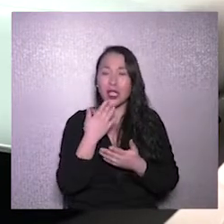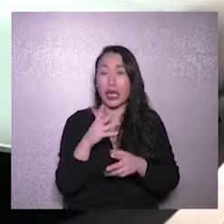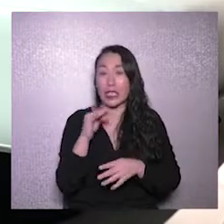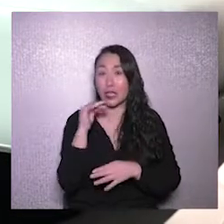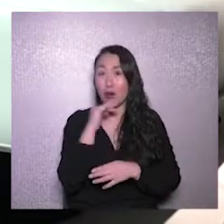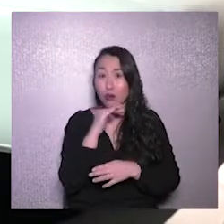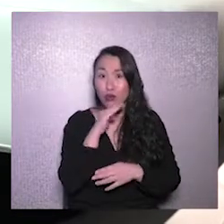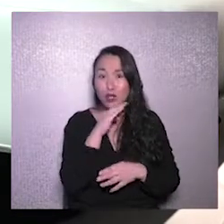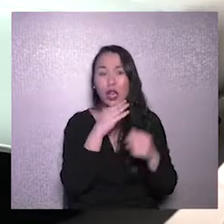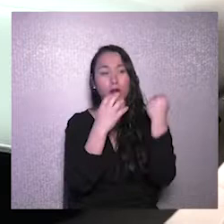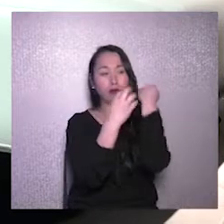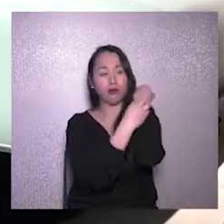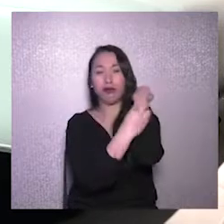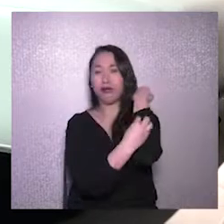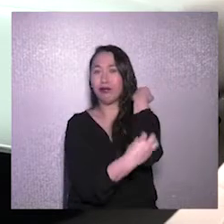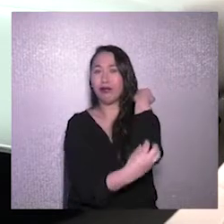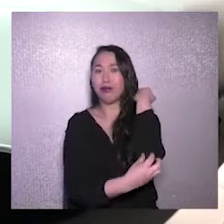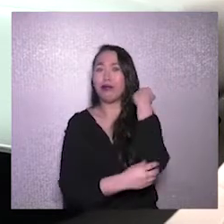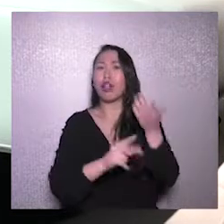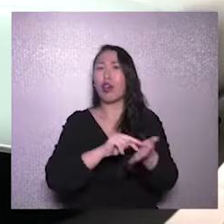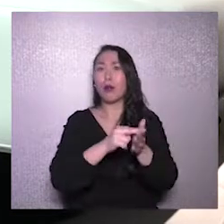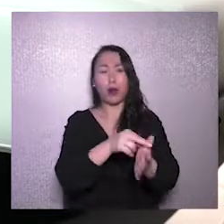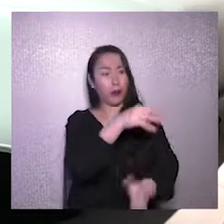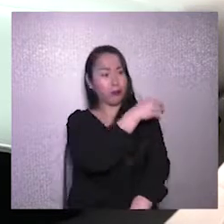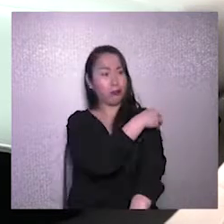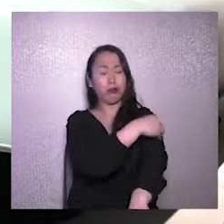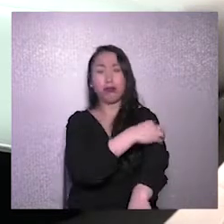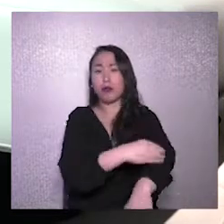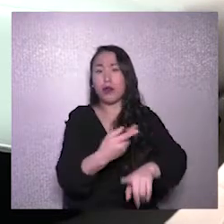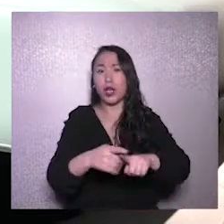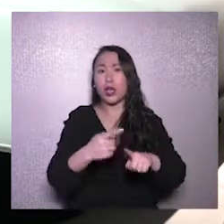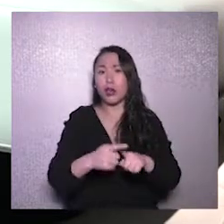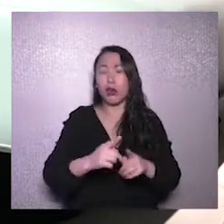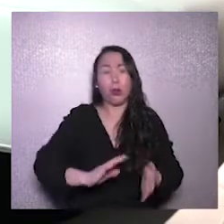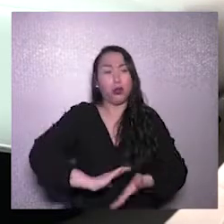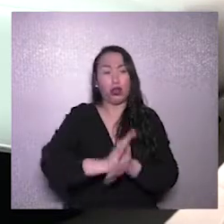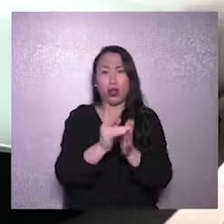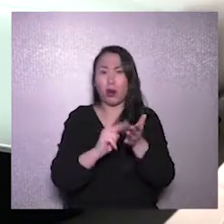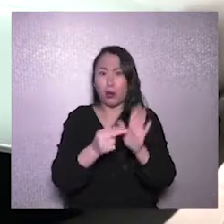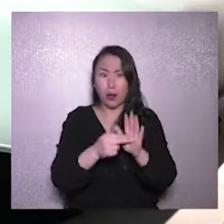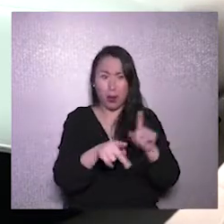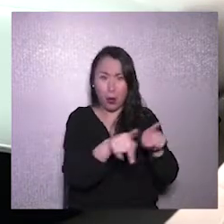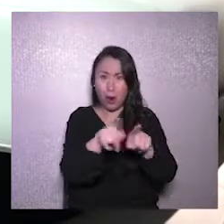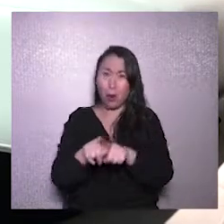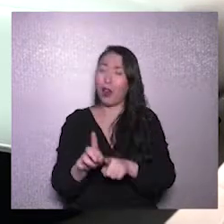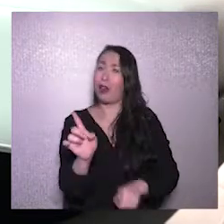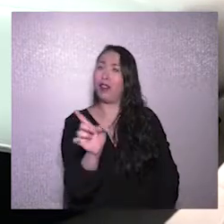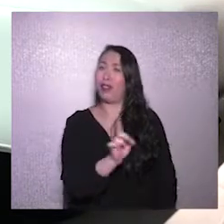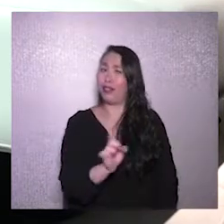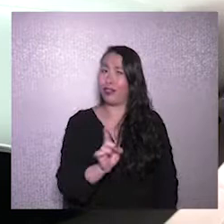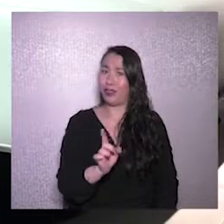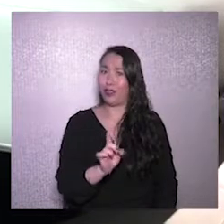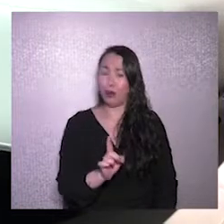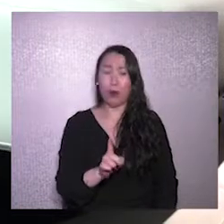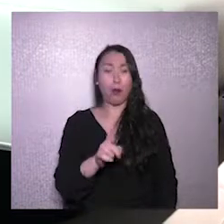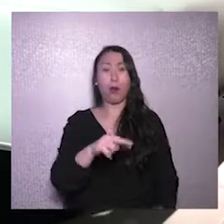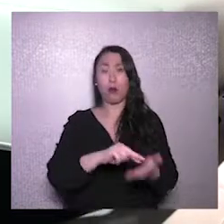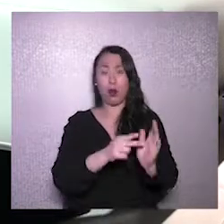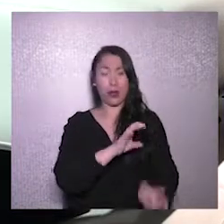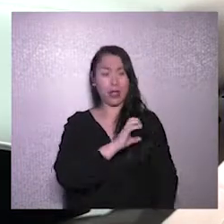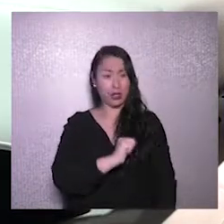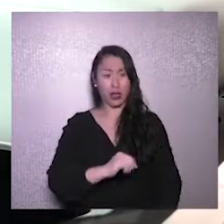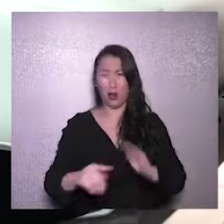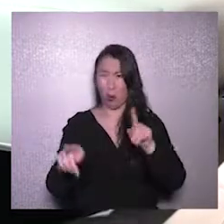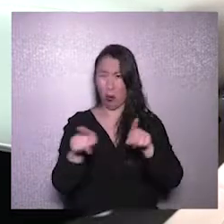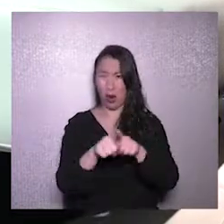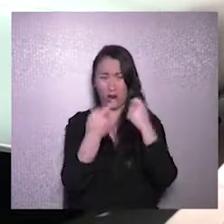regionalmente para los problemas locales de las distintas partes. No todos los problemas son los mismos y no los problemas de Santiago son los problemas que existen